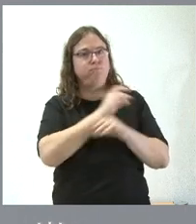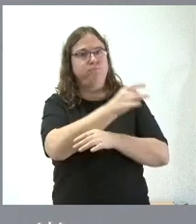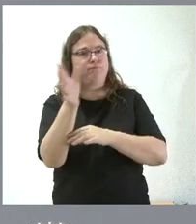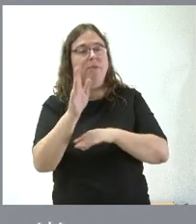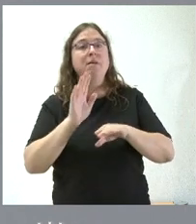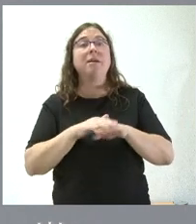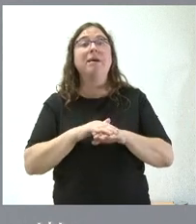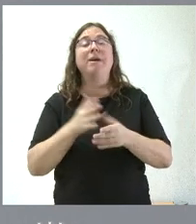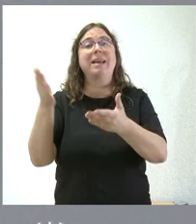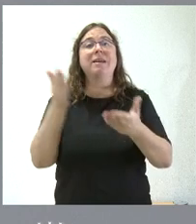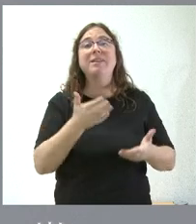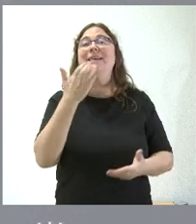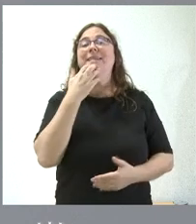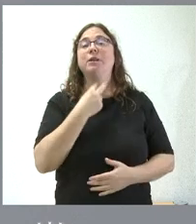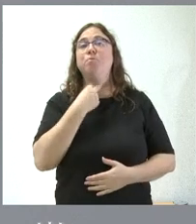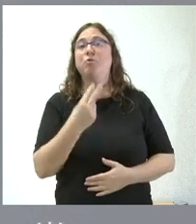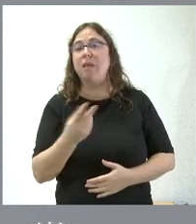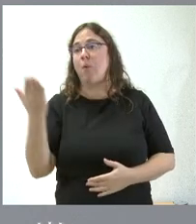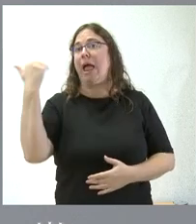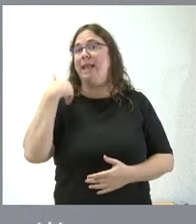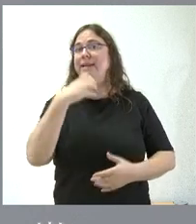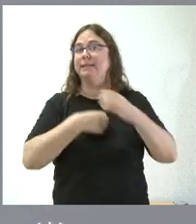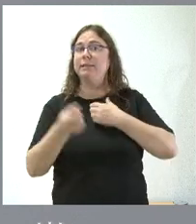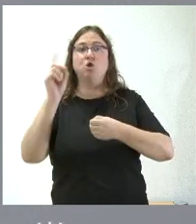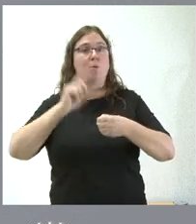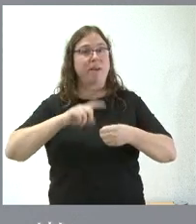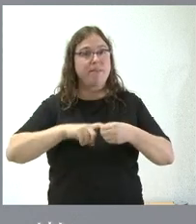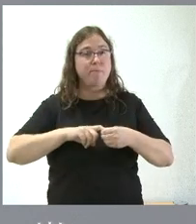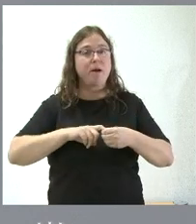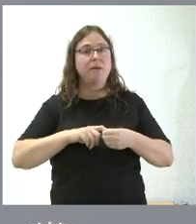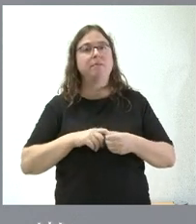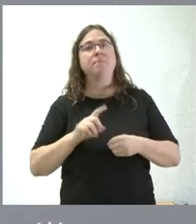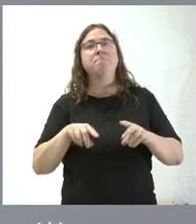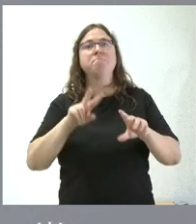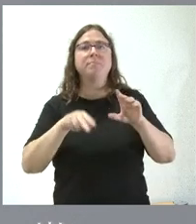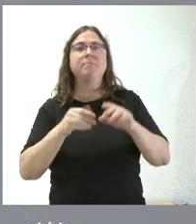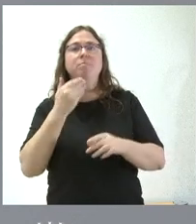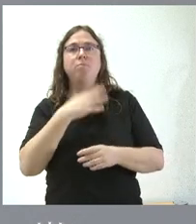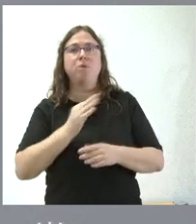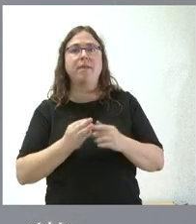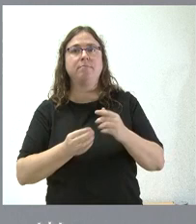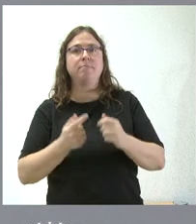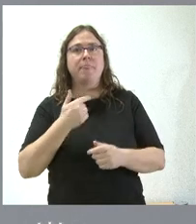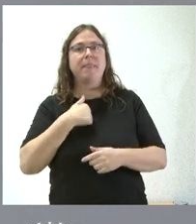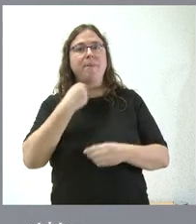en el caso de que no fueran los portavoces que asistieron ayer quienes vayan a esas mesas de trabajo y de información que puedan Designar los miembros de la misma para poder ser